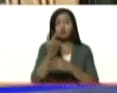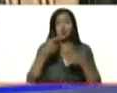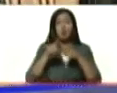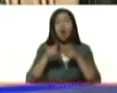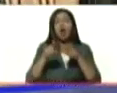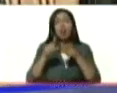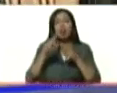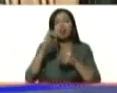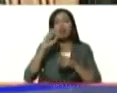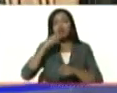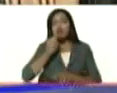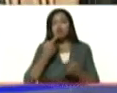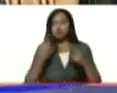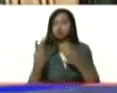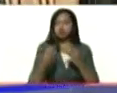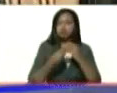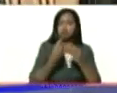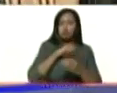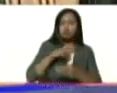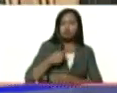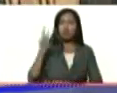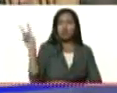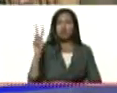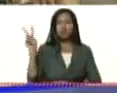la República Bolivariana de Venezuela.